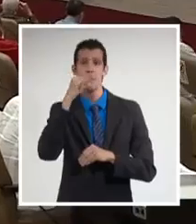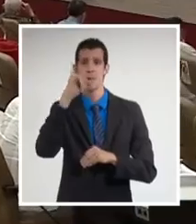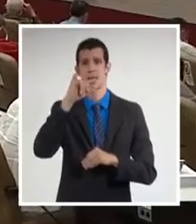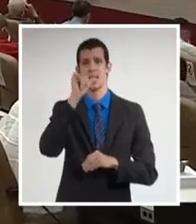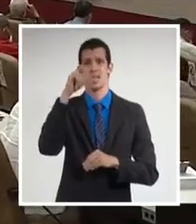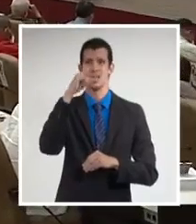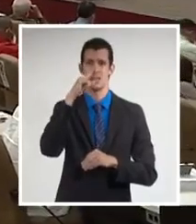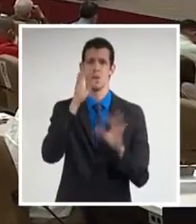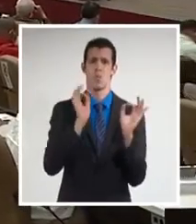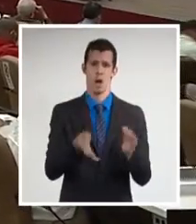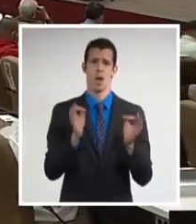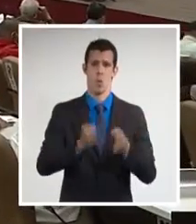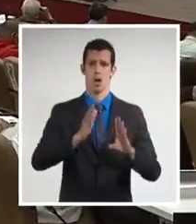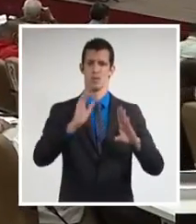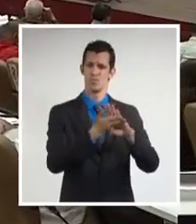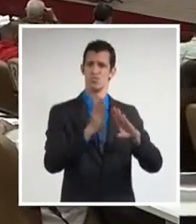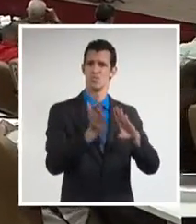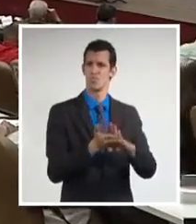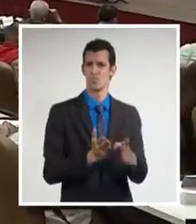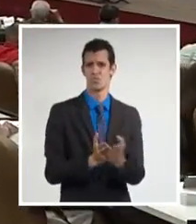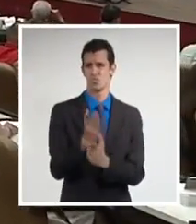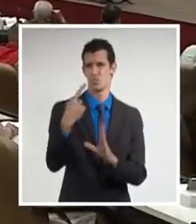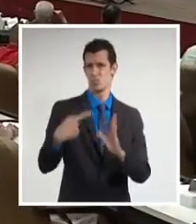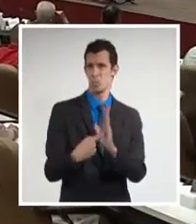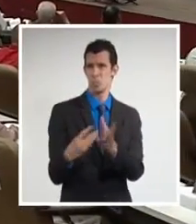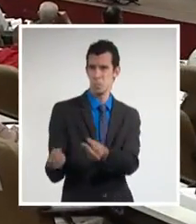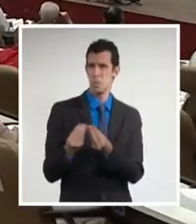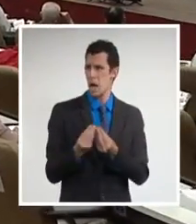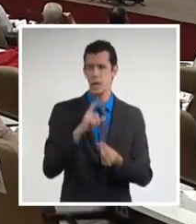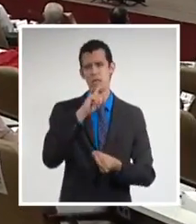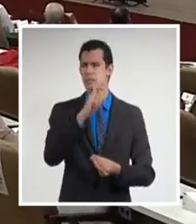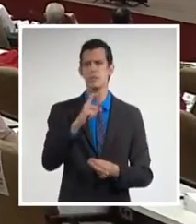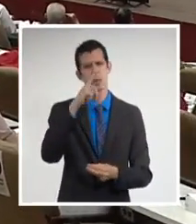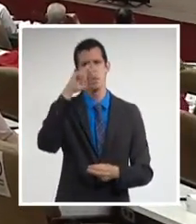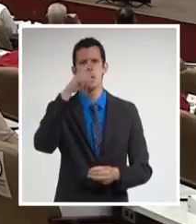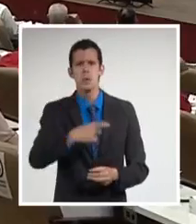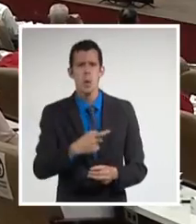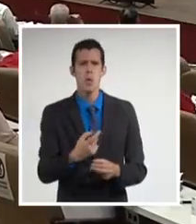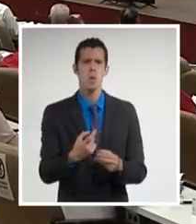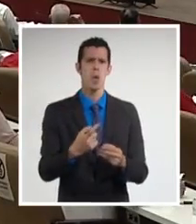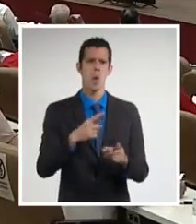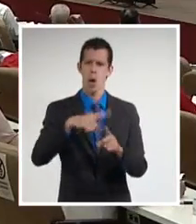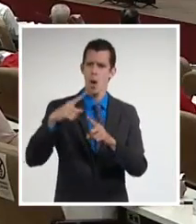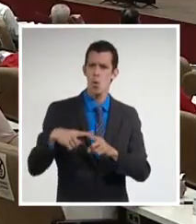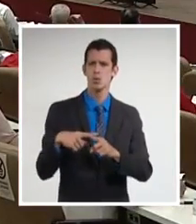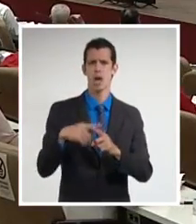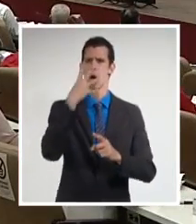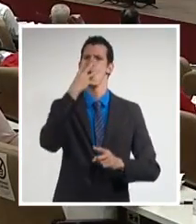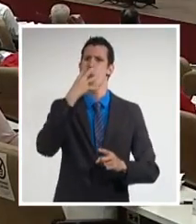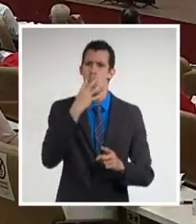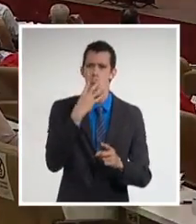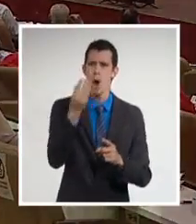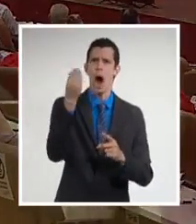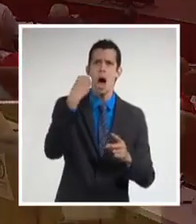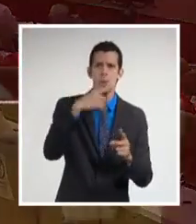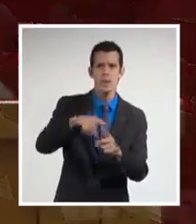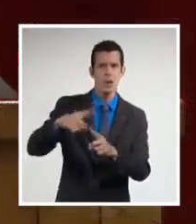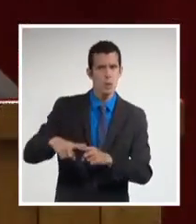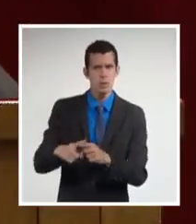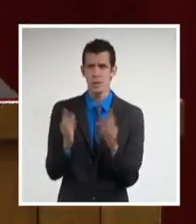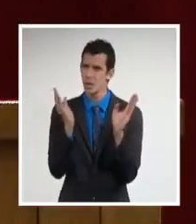enfrentamiento a la COVID, afectando el suministro al país de recursos indispensables para la salud y la alimentación del pueblo.